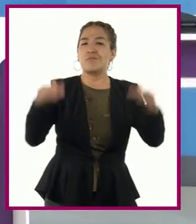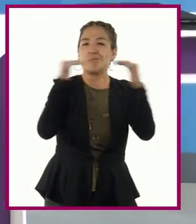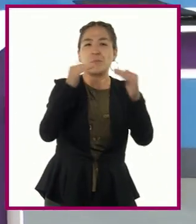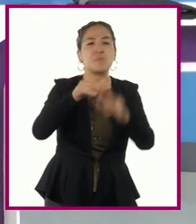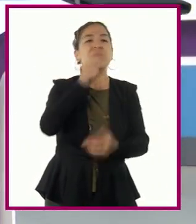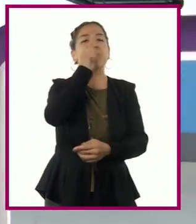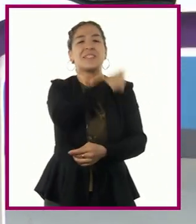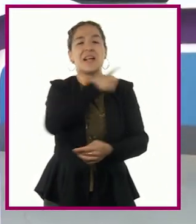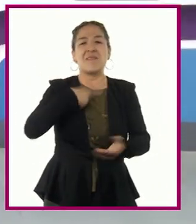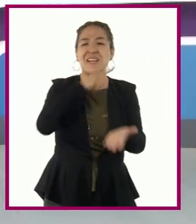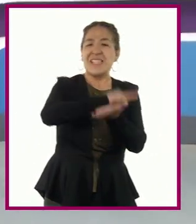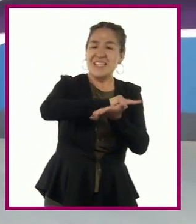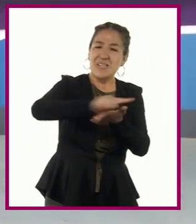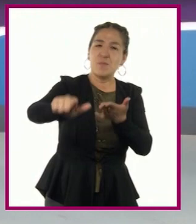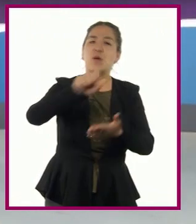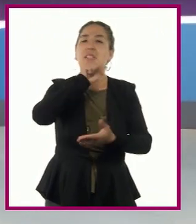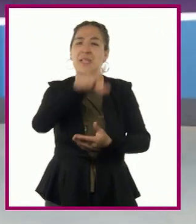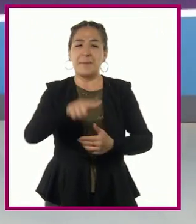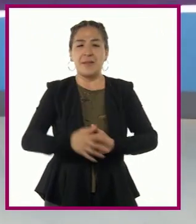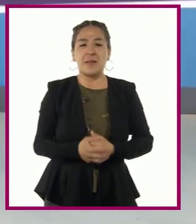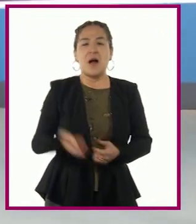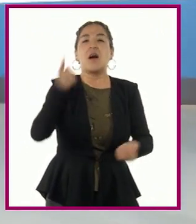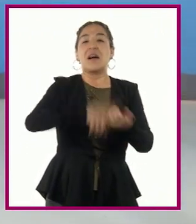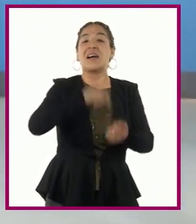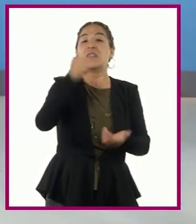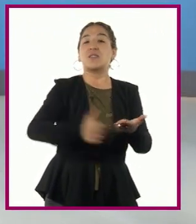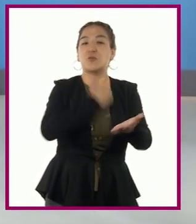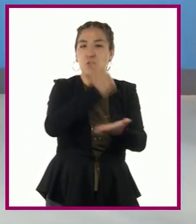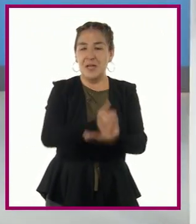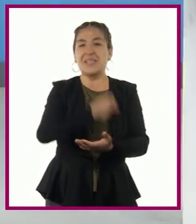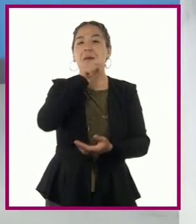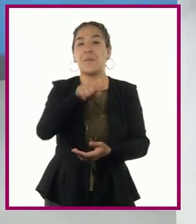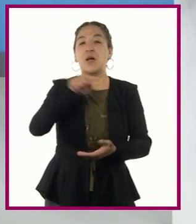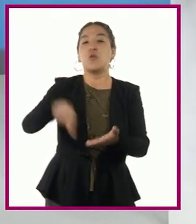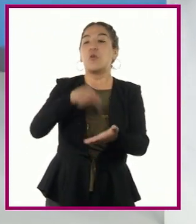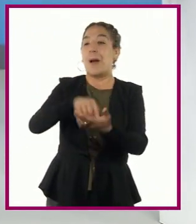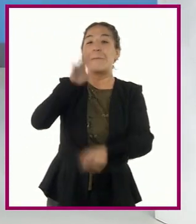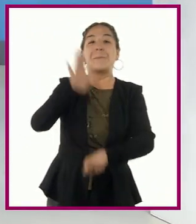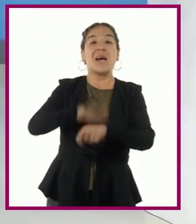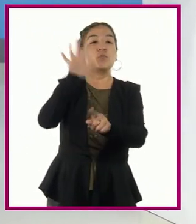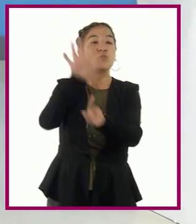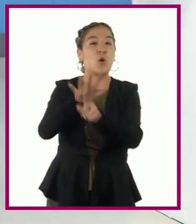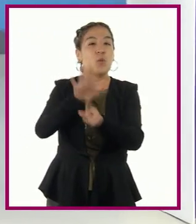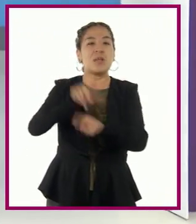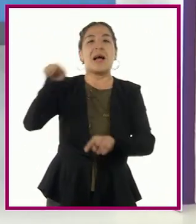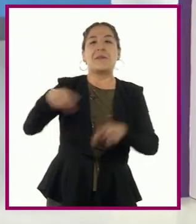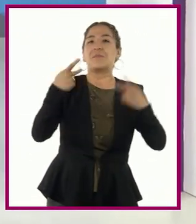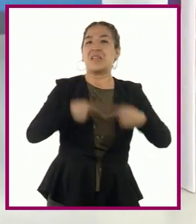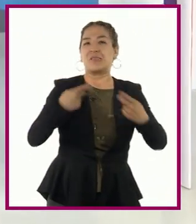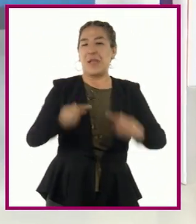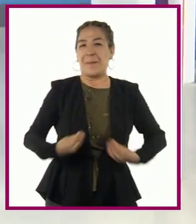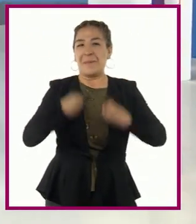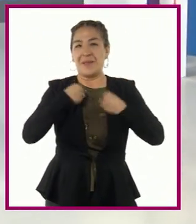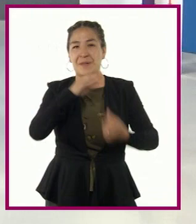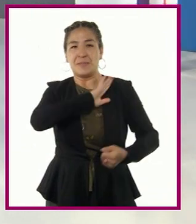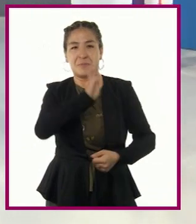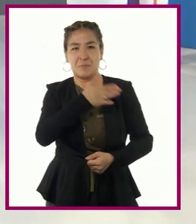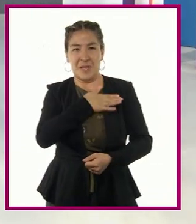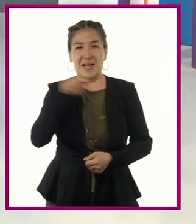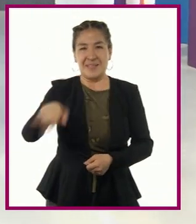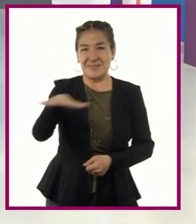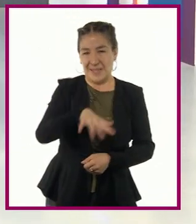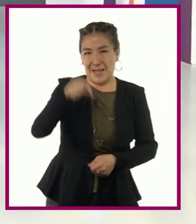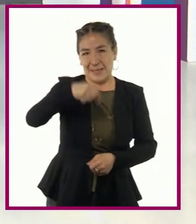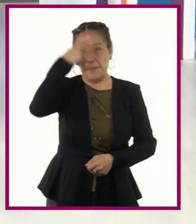aspecto público, especialmente en las ciudades y villas populosas de españoles, procurando también